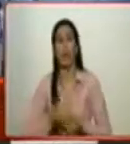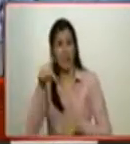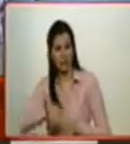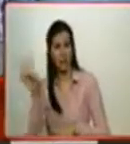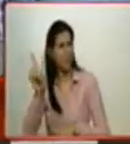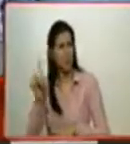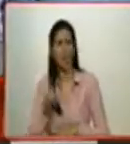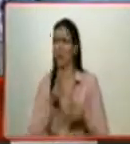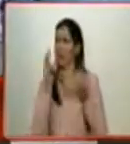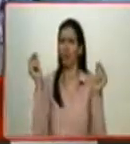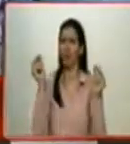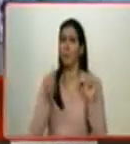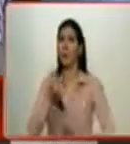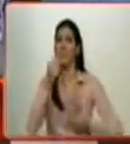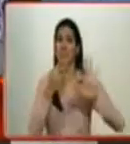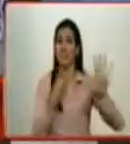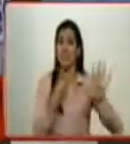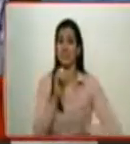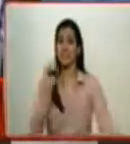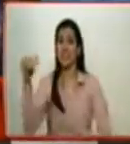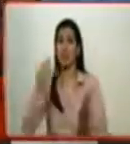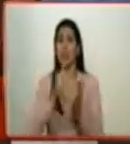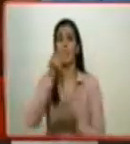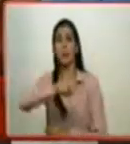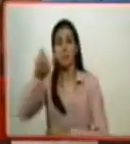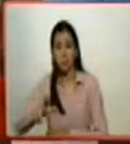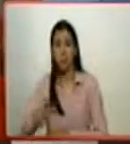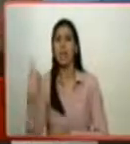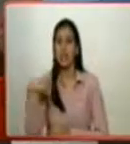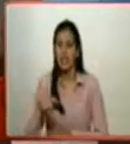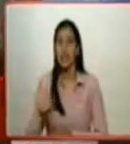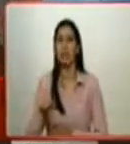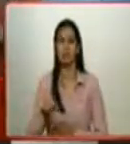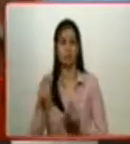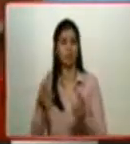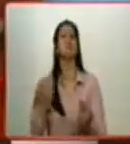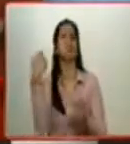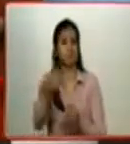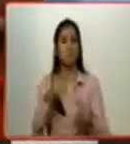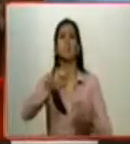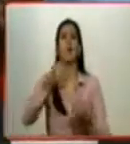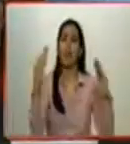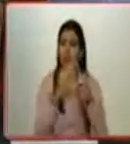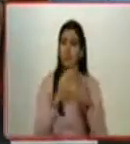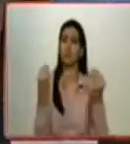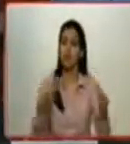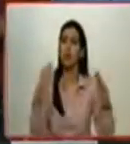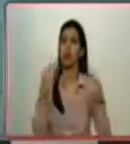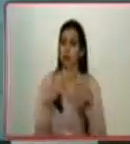país tenemos más de 700.000 compatriotas, familias, que han recibido su vivienda.